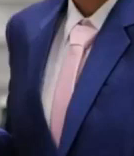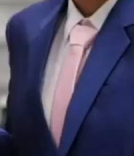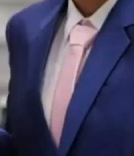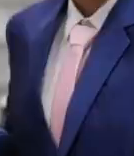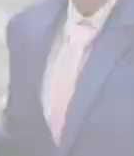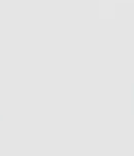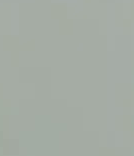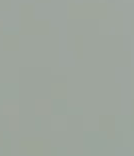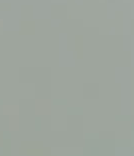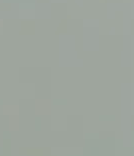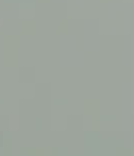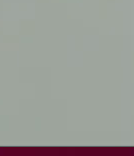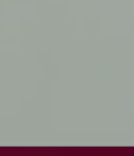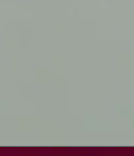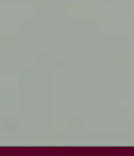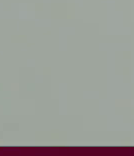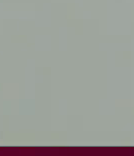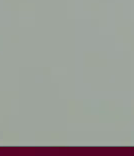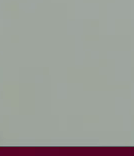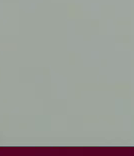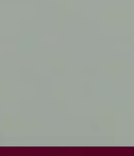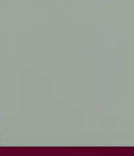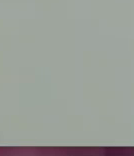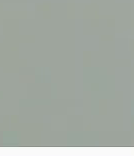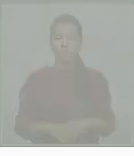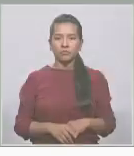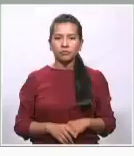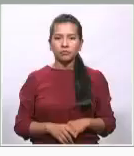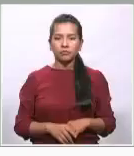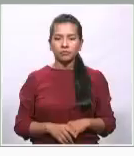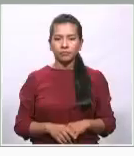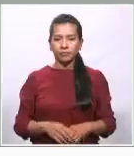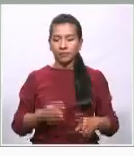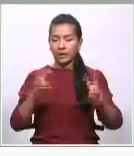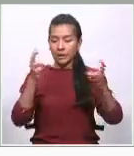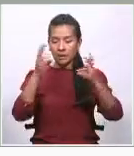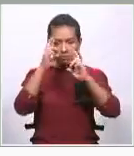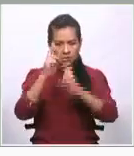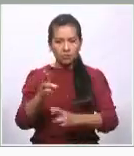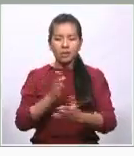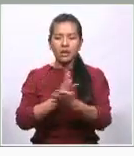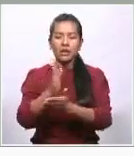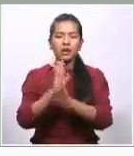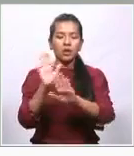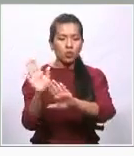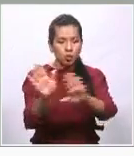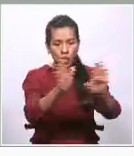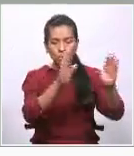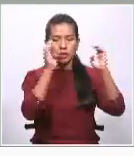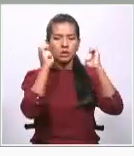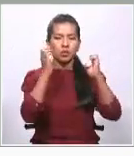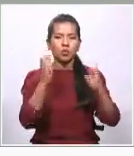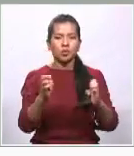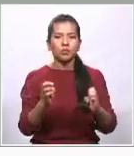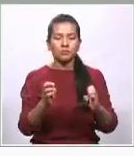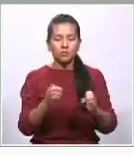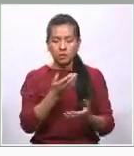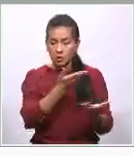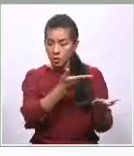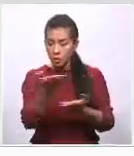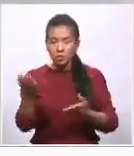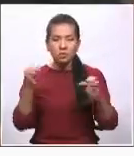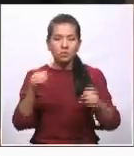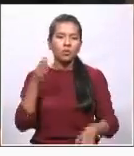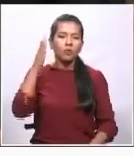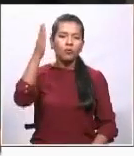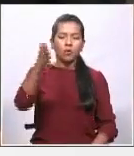para que ustedes continúen estudiando. Ese derecho a la educación para que ustedes sean ciudadanas, ciudadanos de